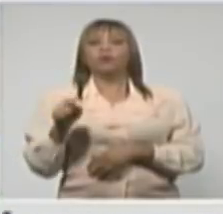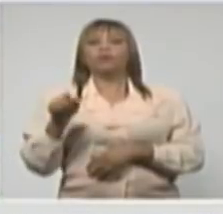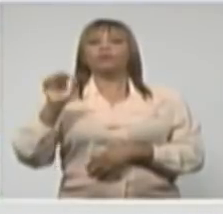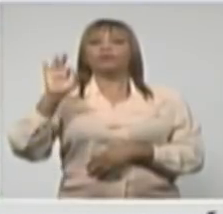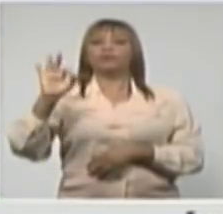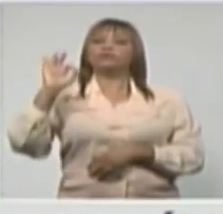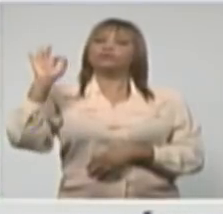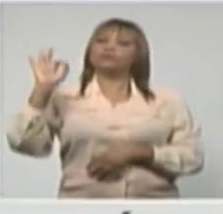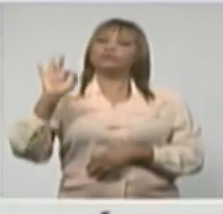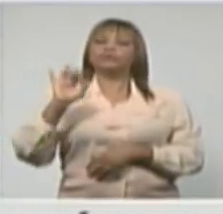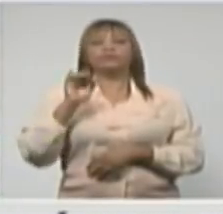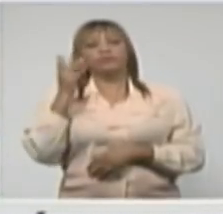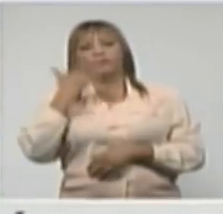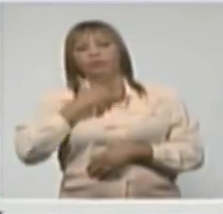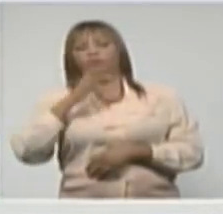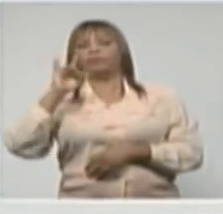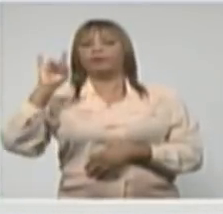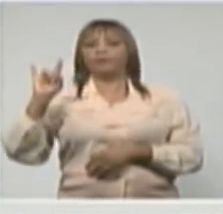48,9%.